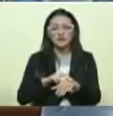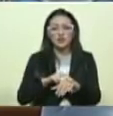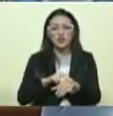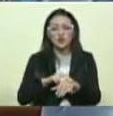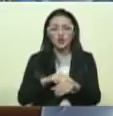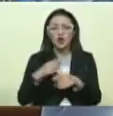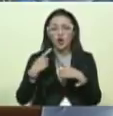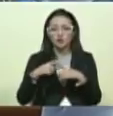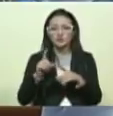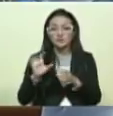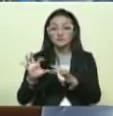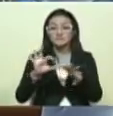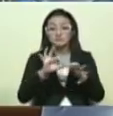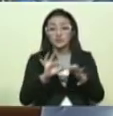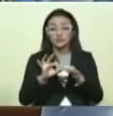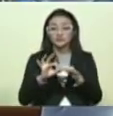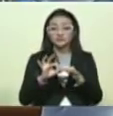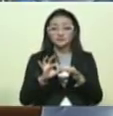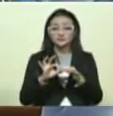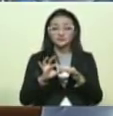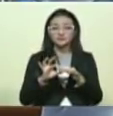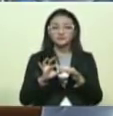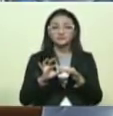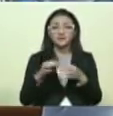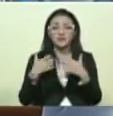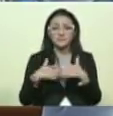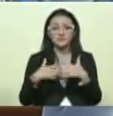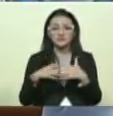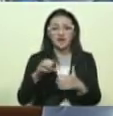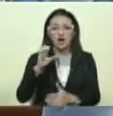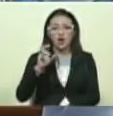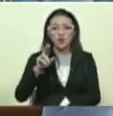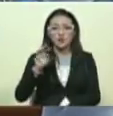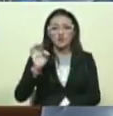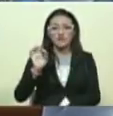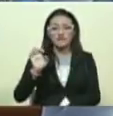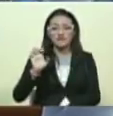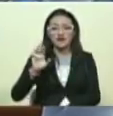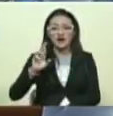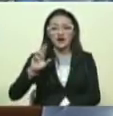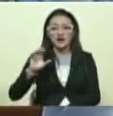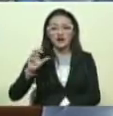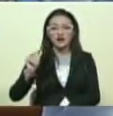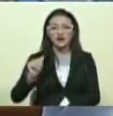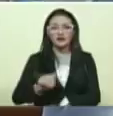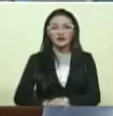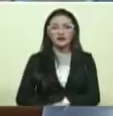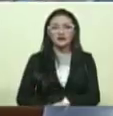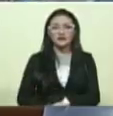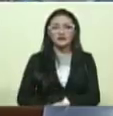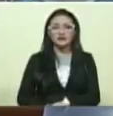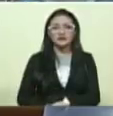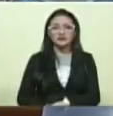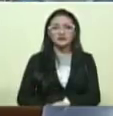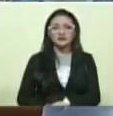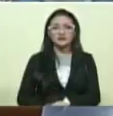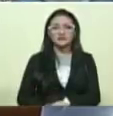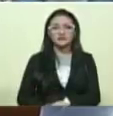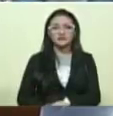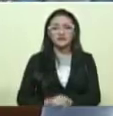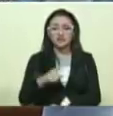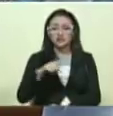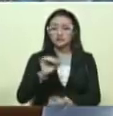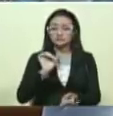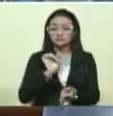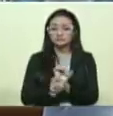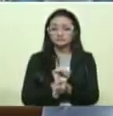también vinculada al conglomerado empresarial Cuférrica. De estos eventos ha resultado detenido